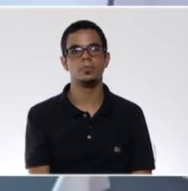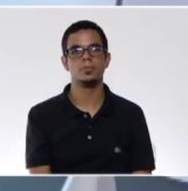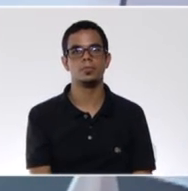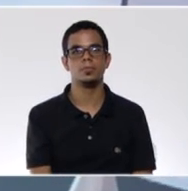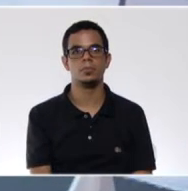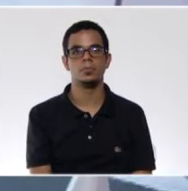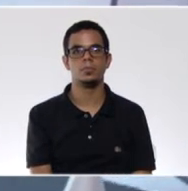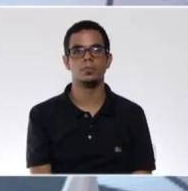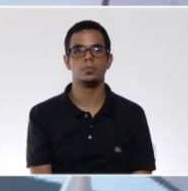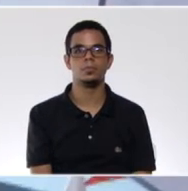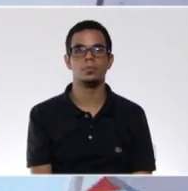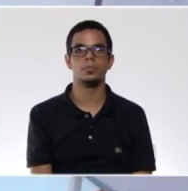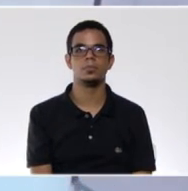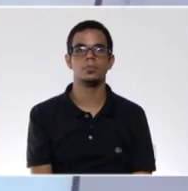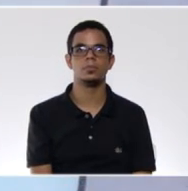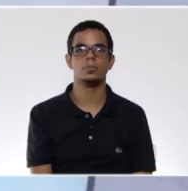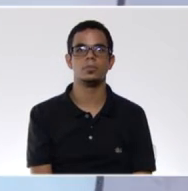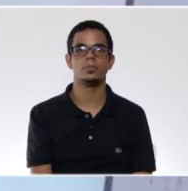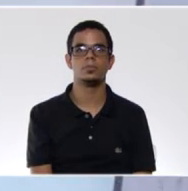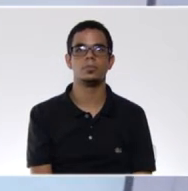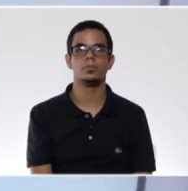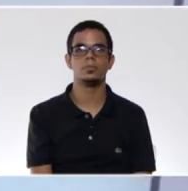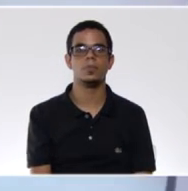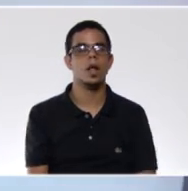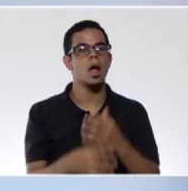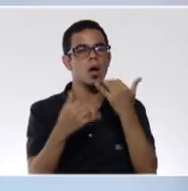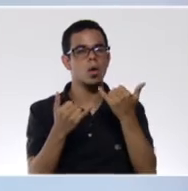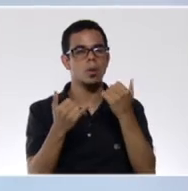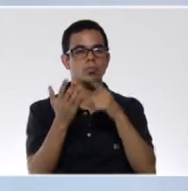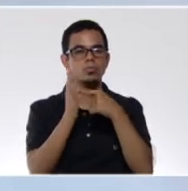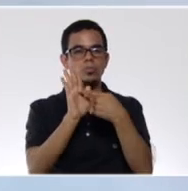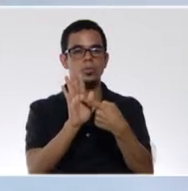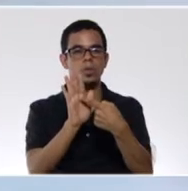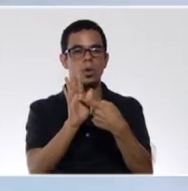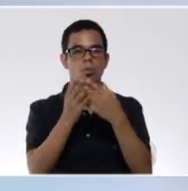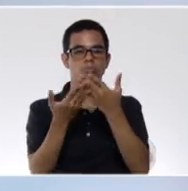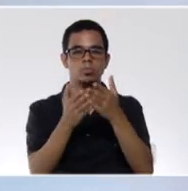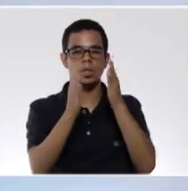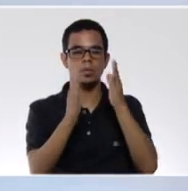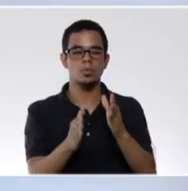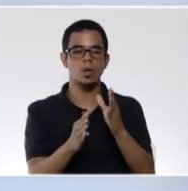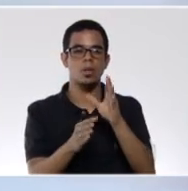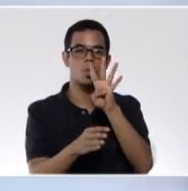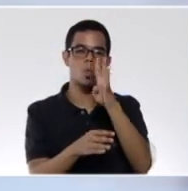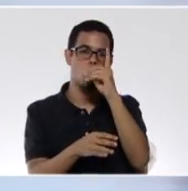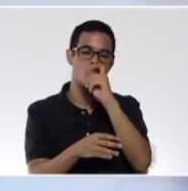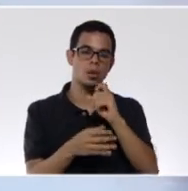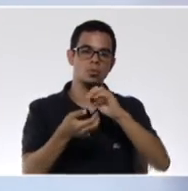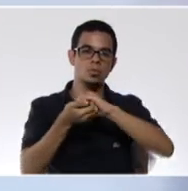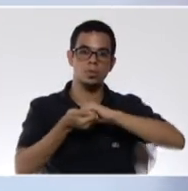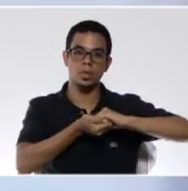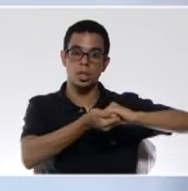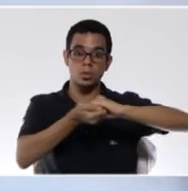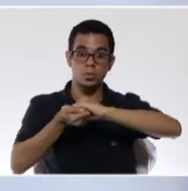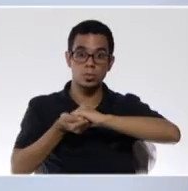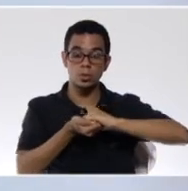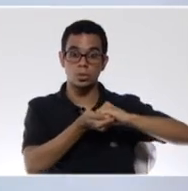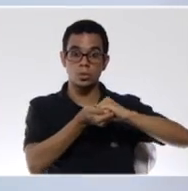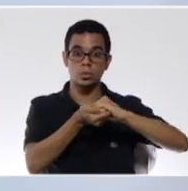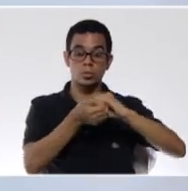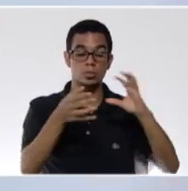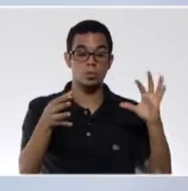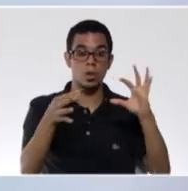Ahora vamos a ver a un estudiante de cuarto año del estado de Trujillo que vinculó sus conocimientos